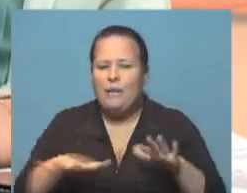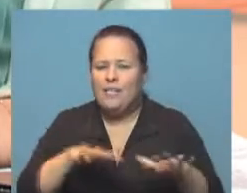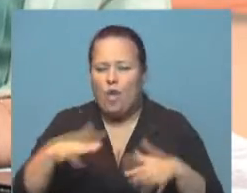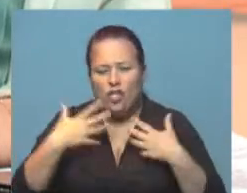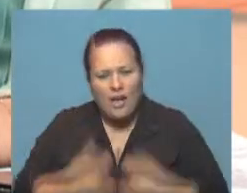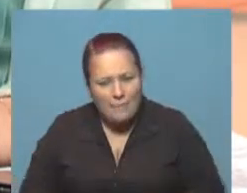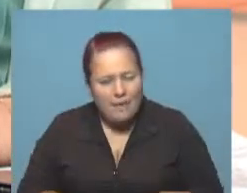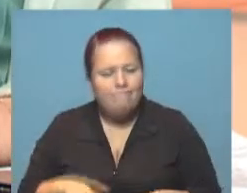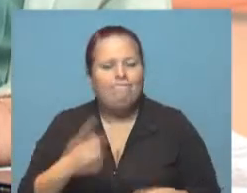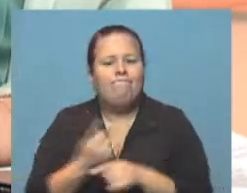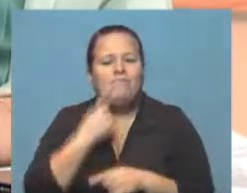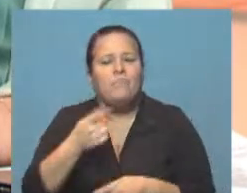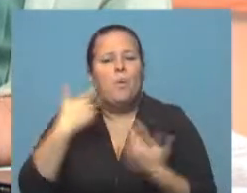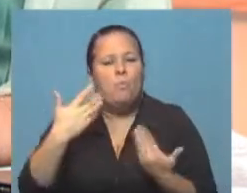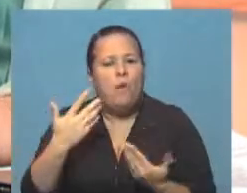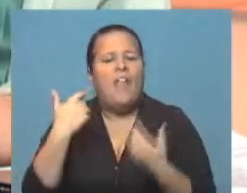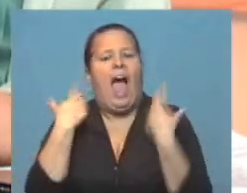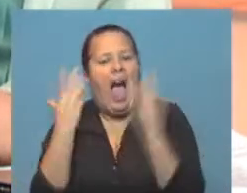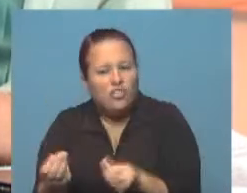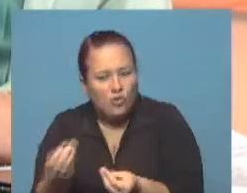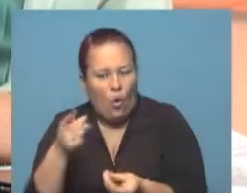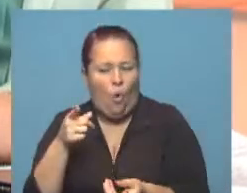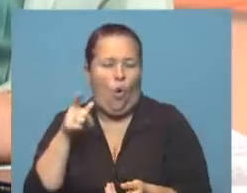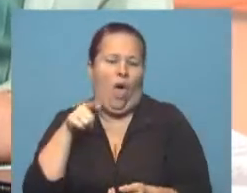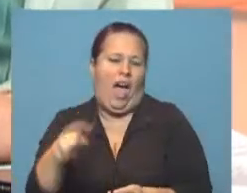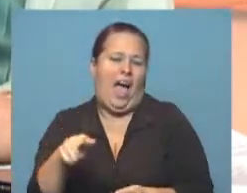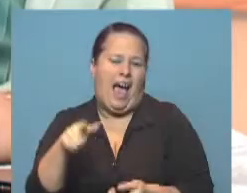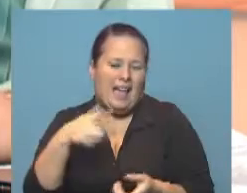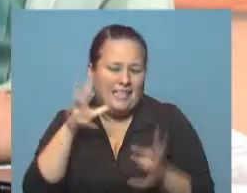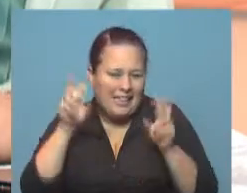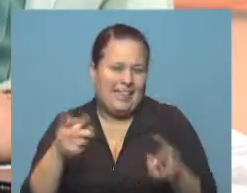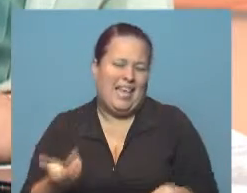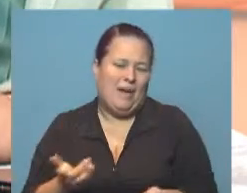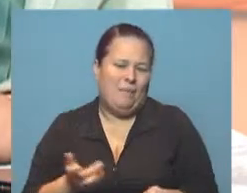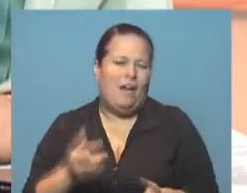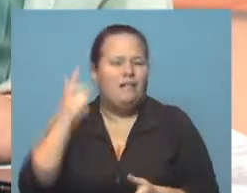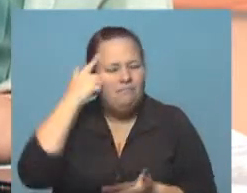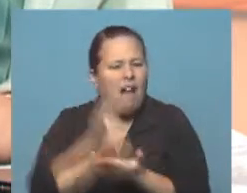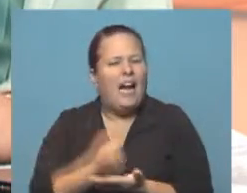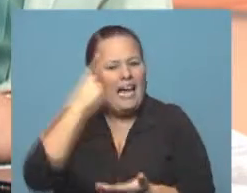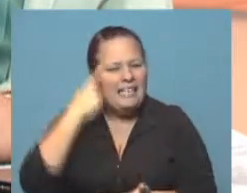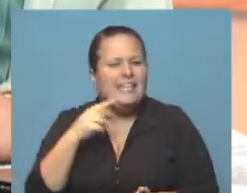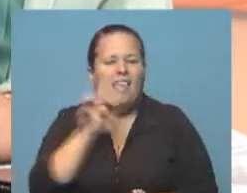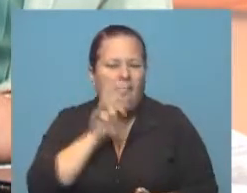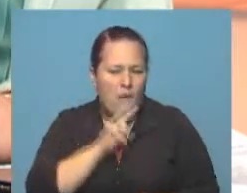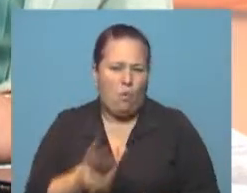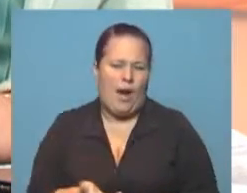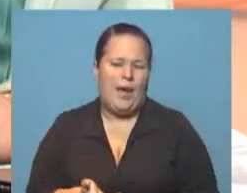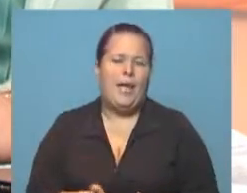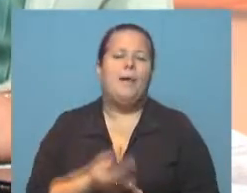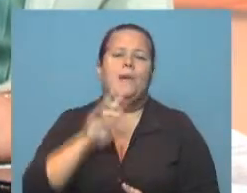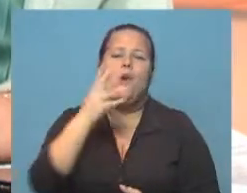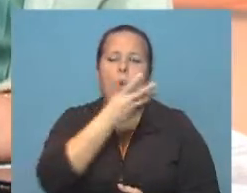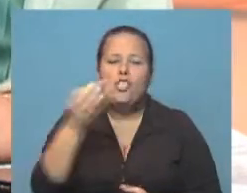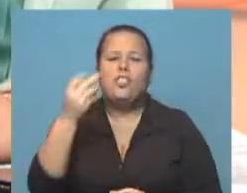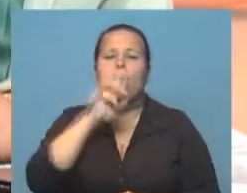situación puede decir que alguien puede favorecer Claro. a ese tema tan traumático y triste en la vida de una mujer, pero mueren